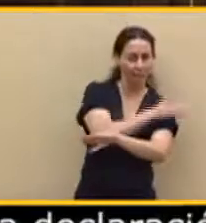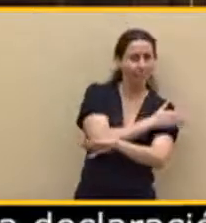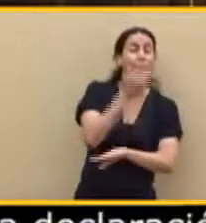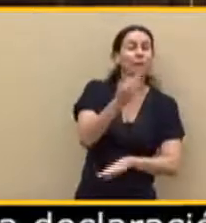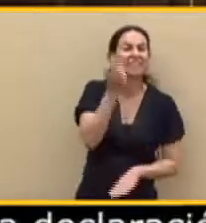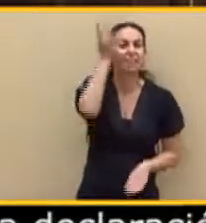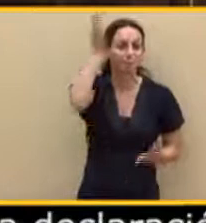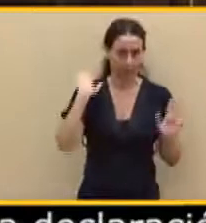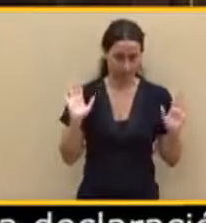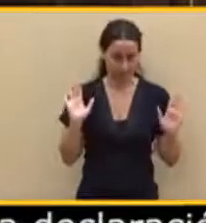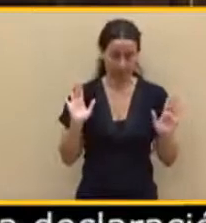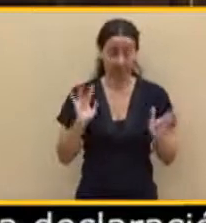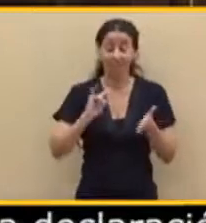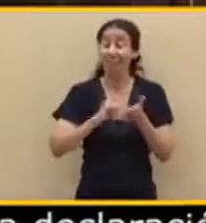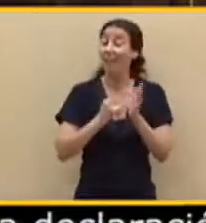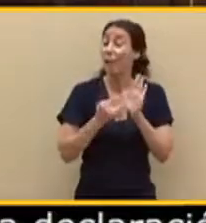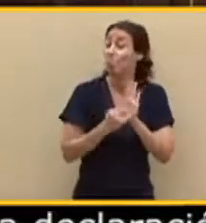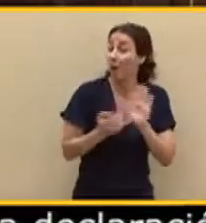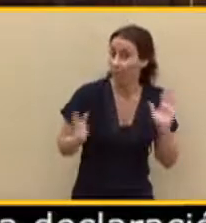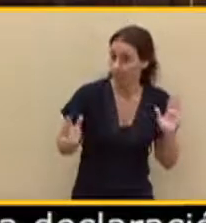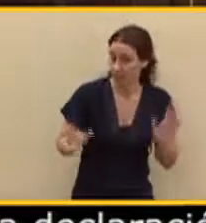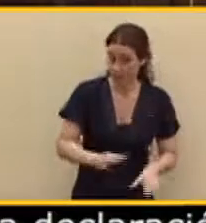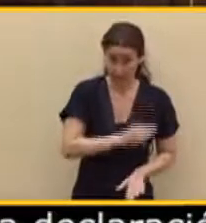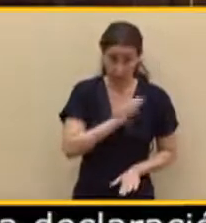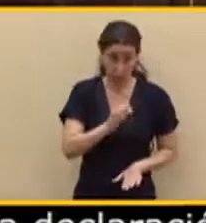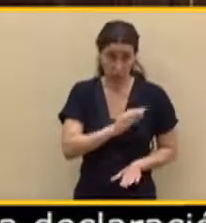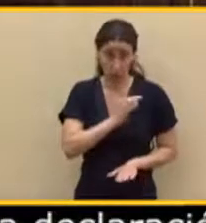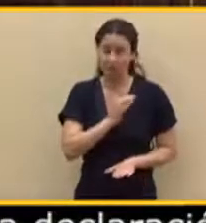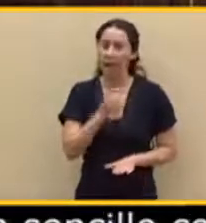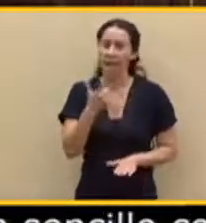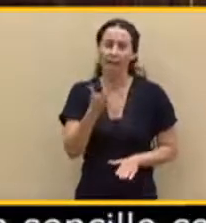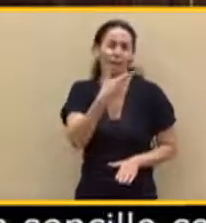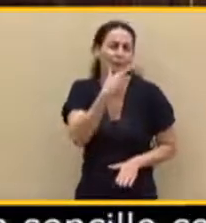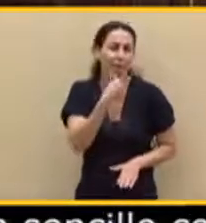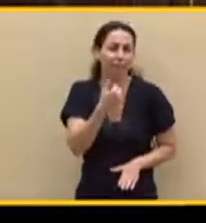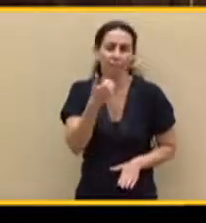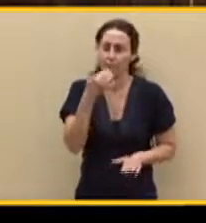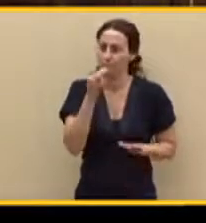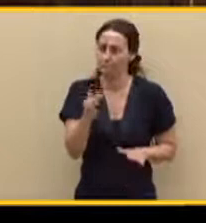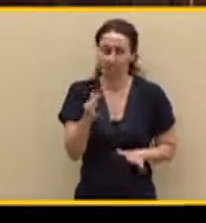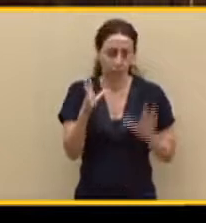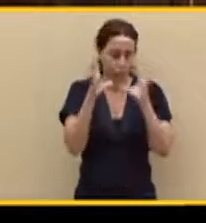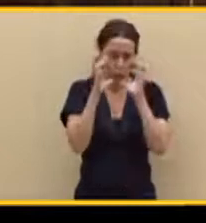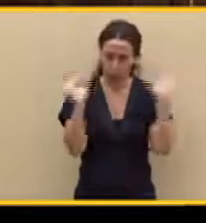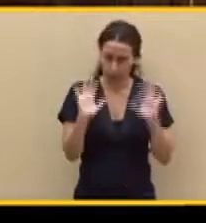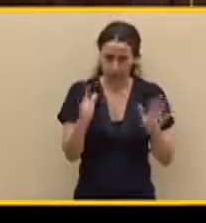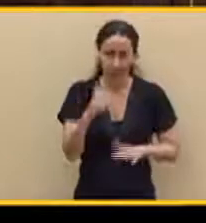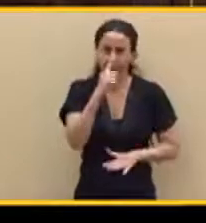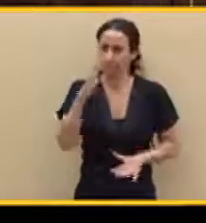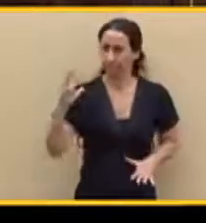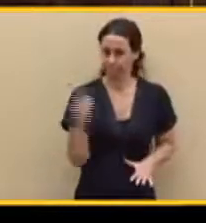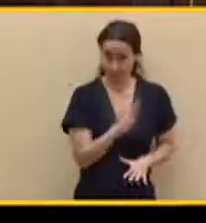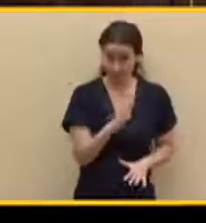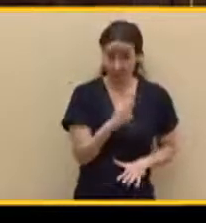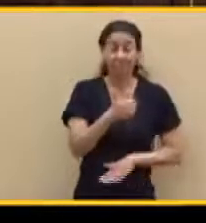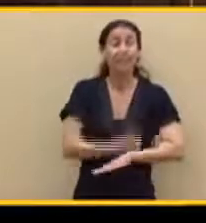plan, señorías, era tan sencillo como repugnante. Y huele todavía, señorías. Y en el Tribunal Supremo, esperando